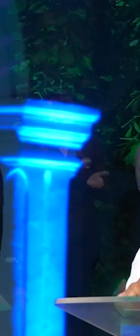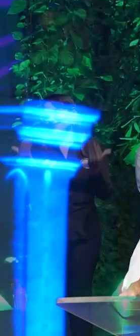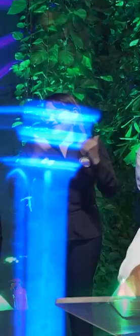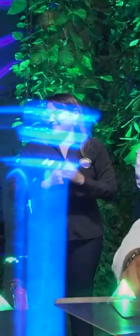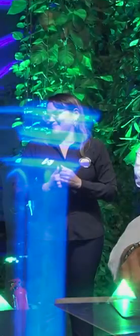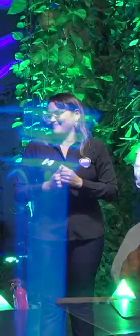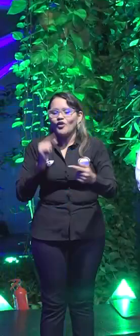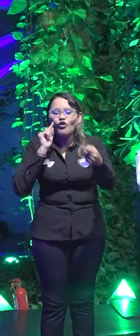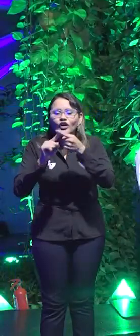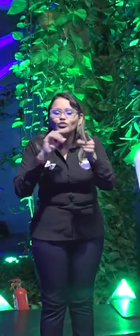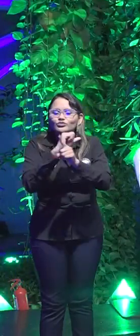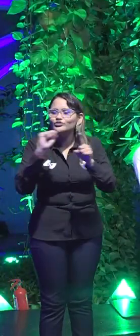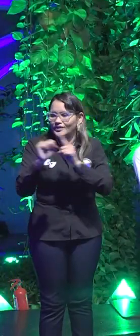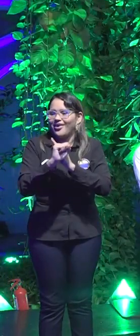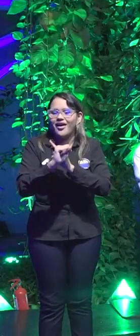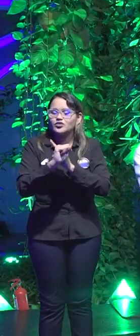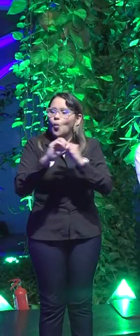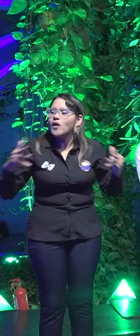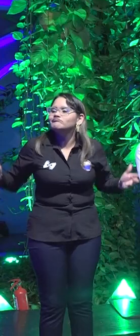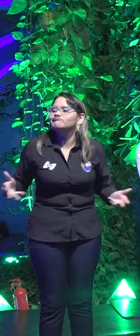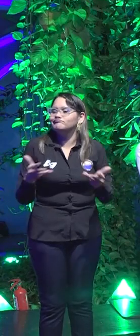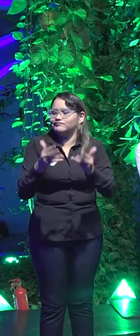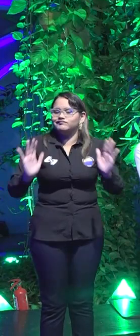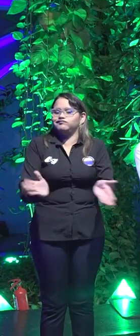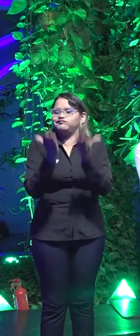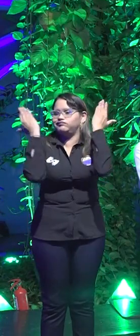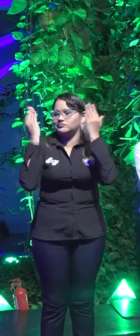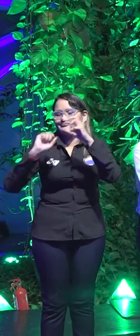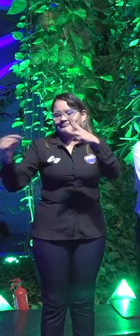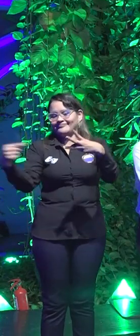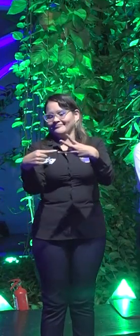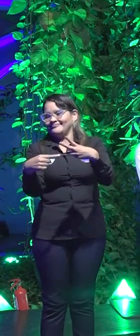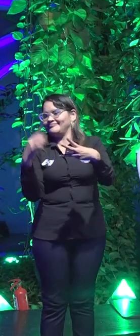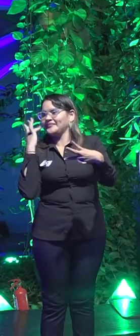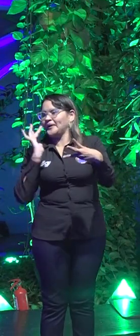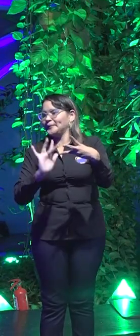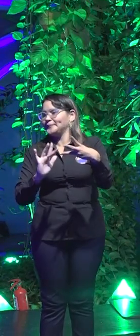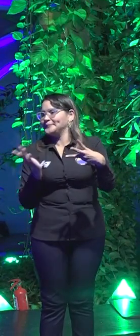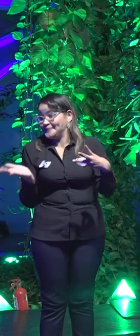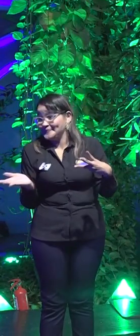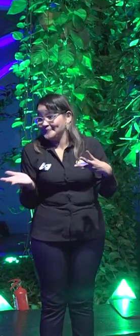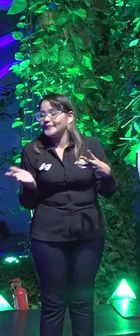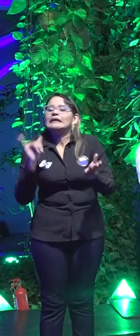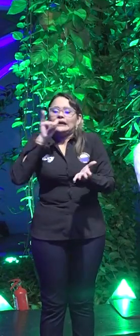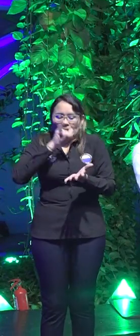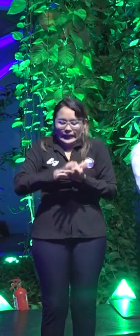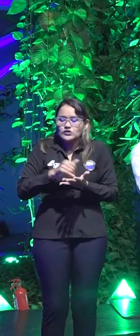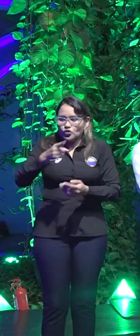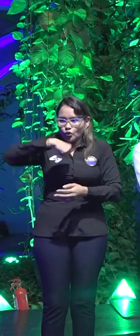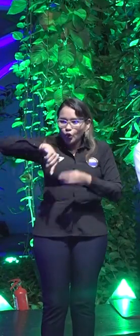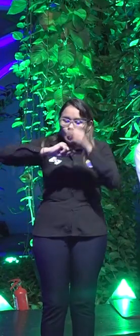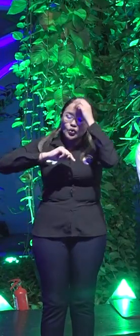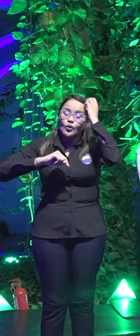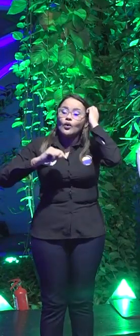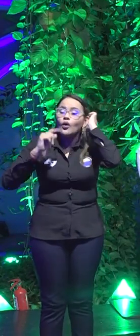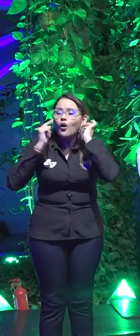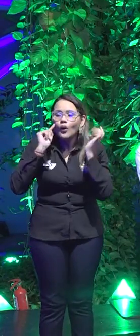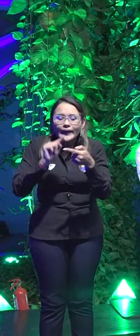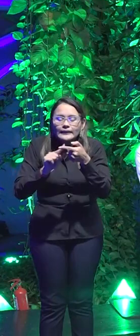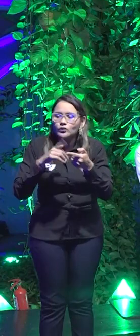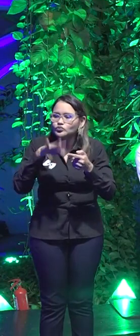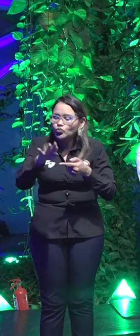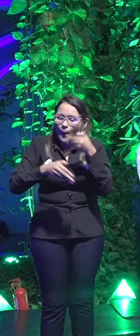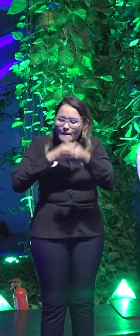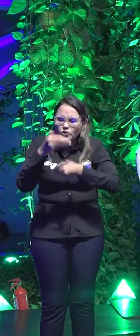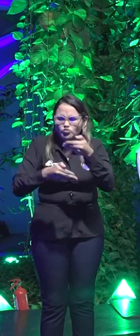estaremos haciendo esa tercera misión. Y decidimos pues someternos a ese proceso como un conjunto de universidades en el mundo que